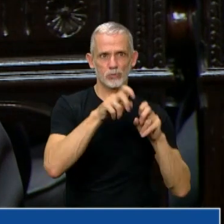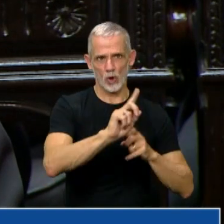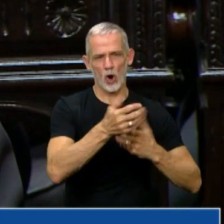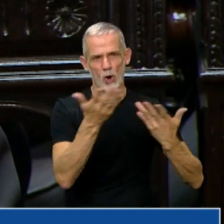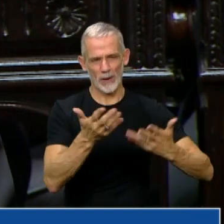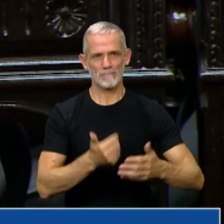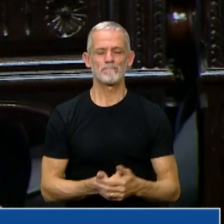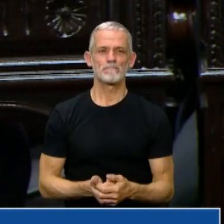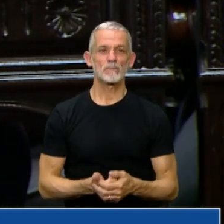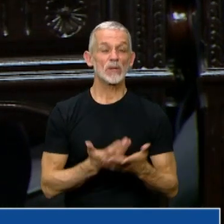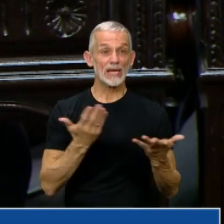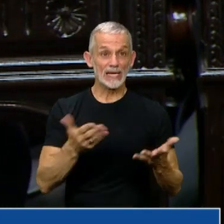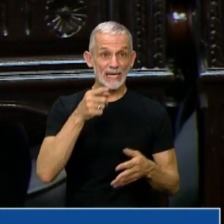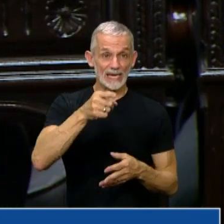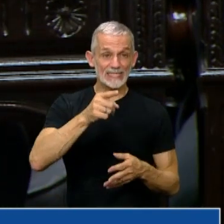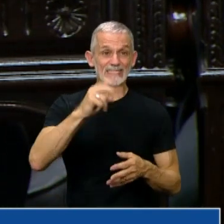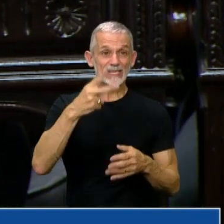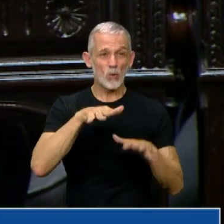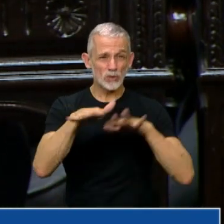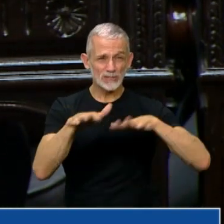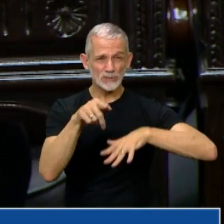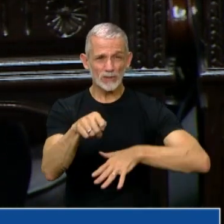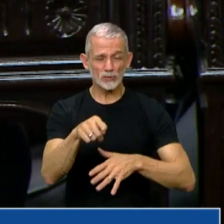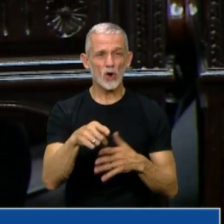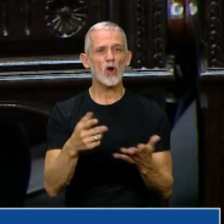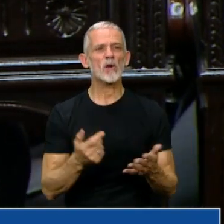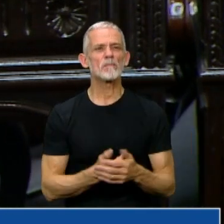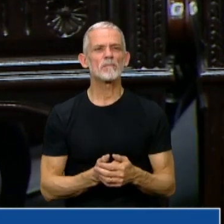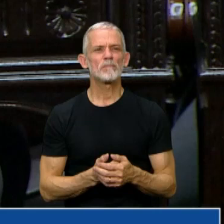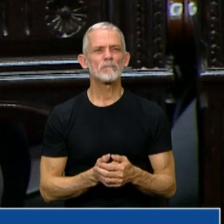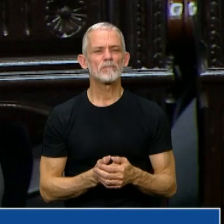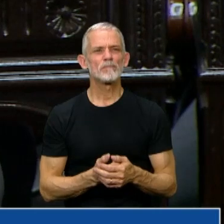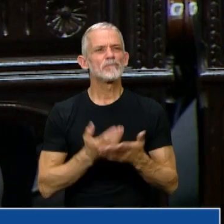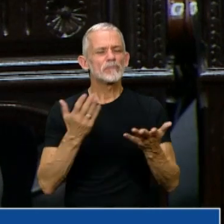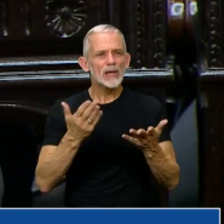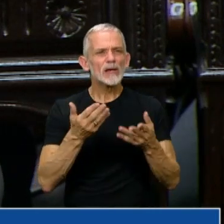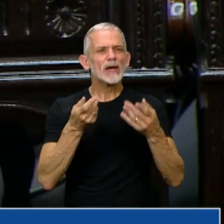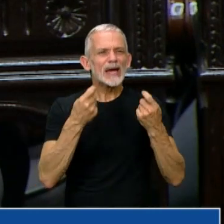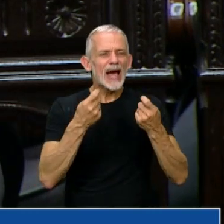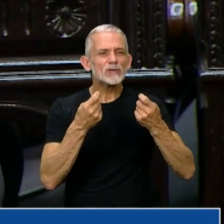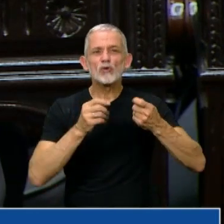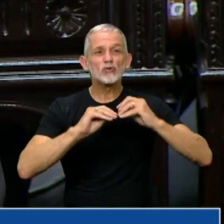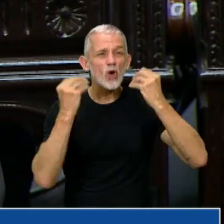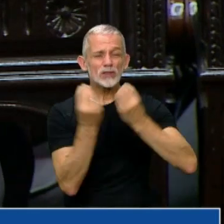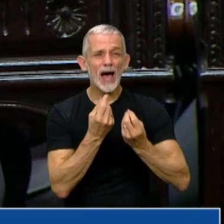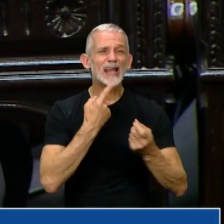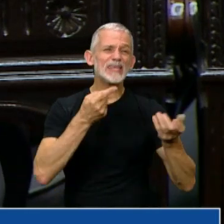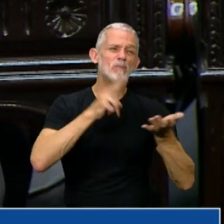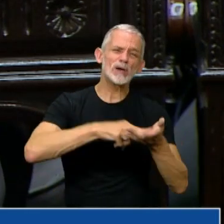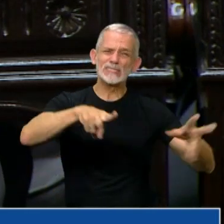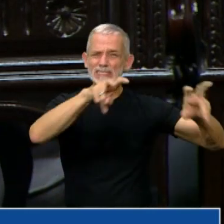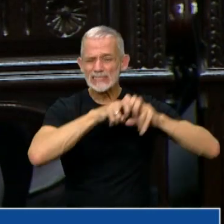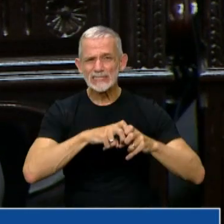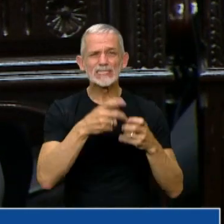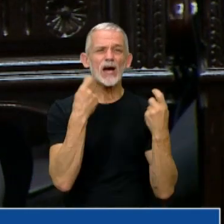En ese segundo escenario se establece que el costo total fiscal que tendría